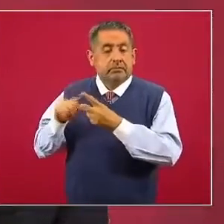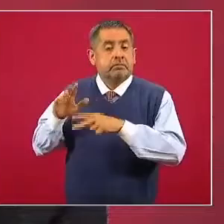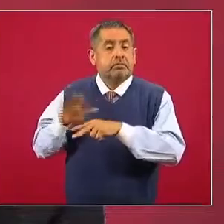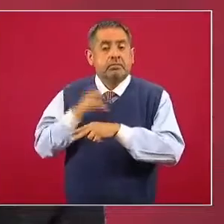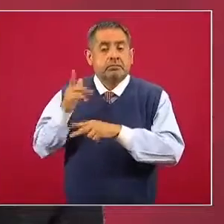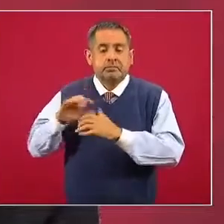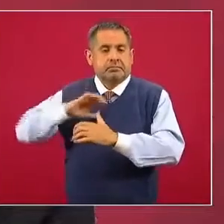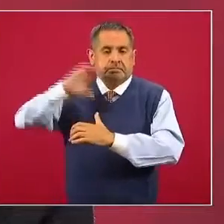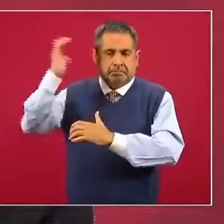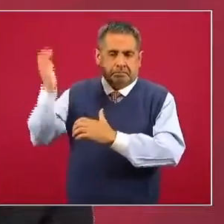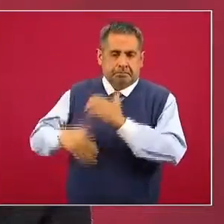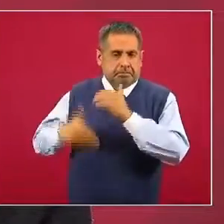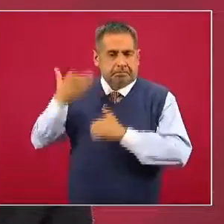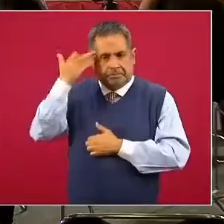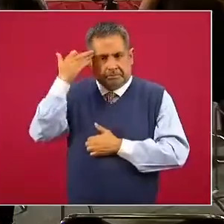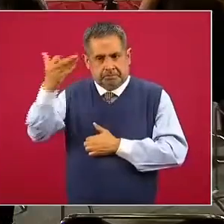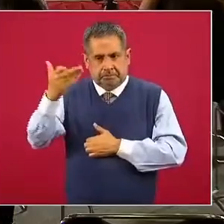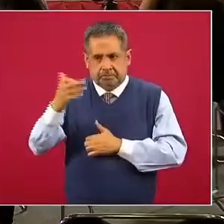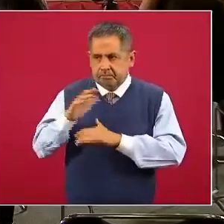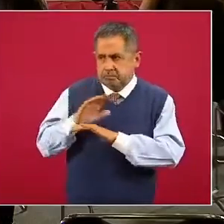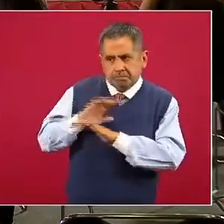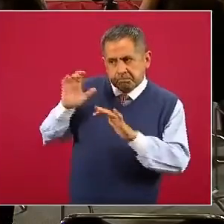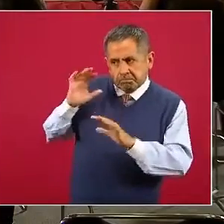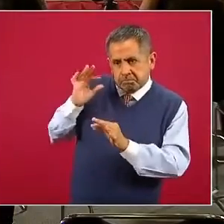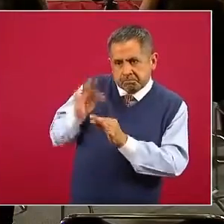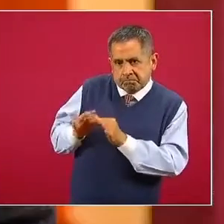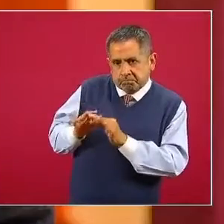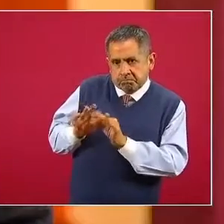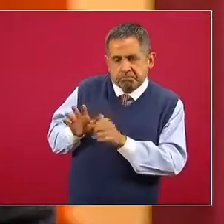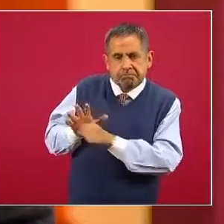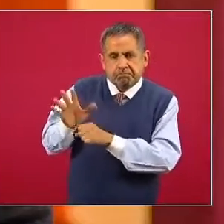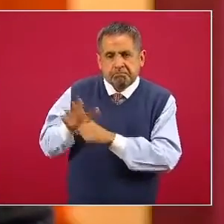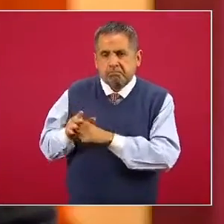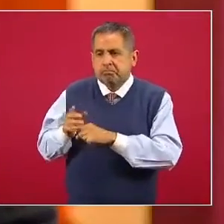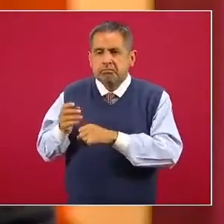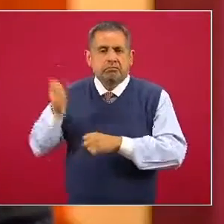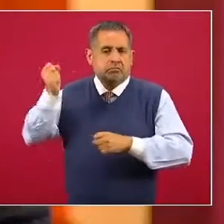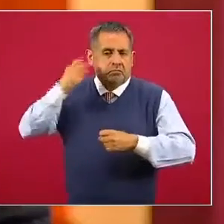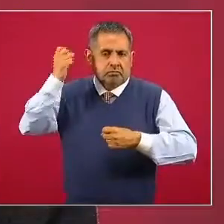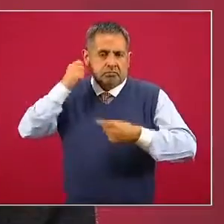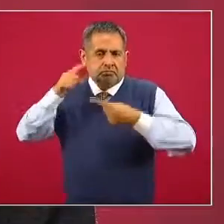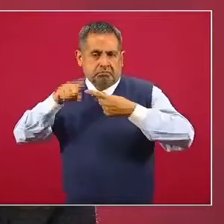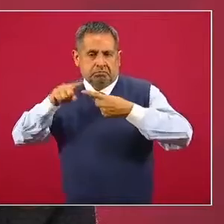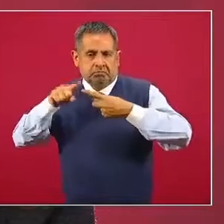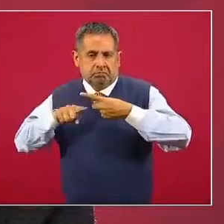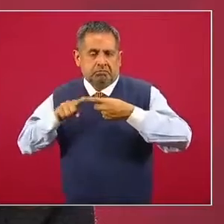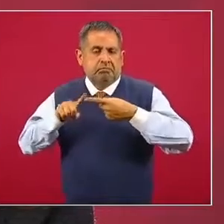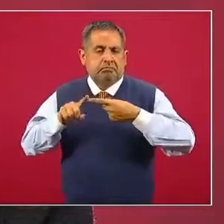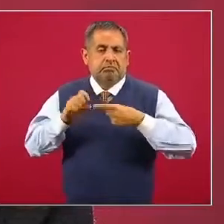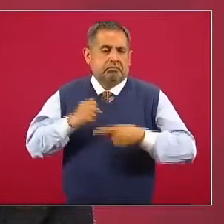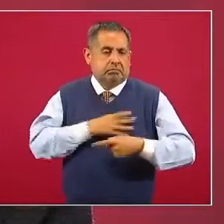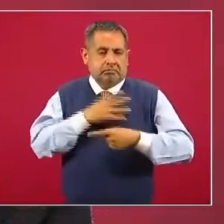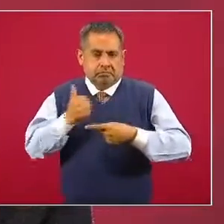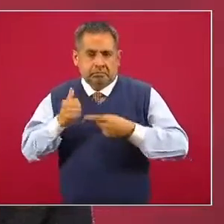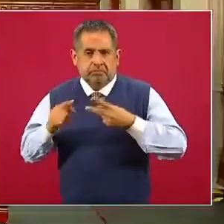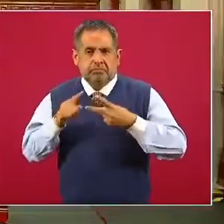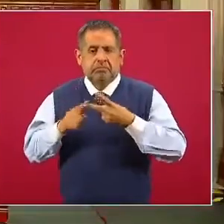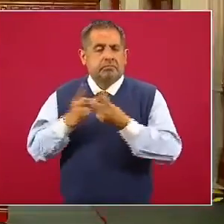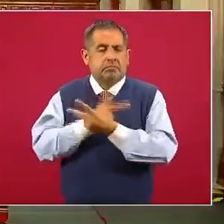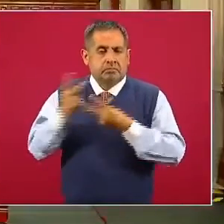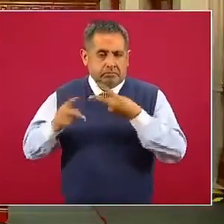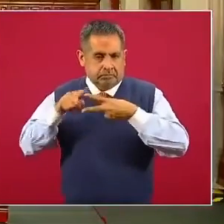ha concluido el ciclo, se estima que ha concluido el ciclo de necesidad de las dos conferencias sobre bienestar y sobre programas